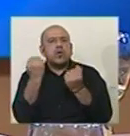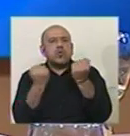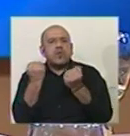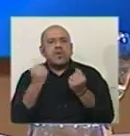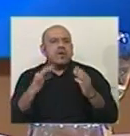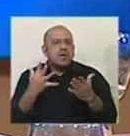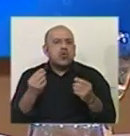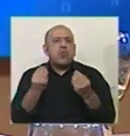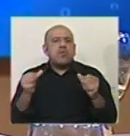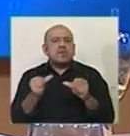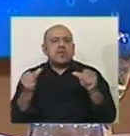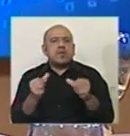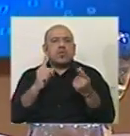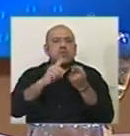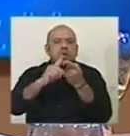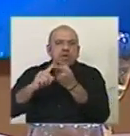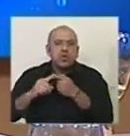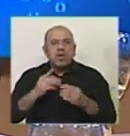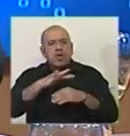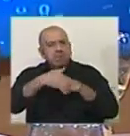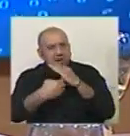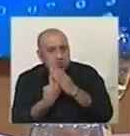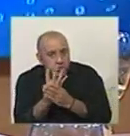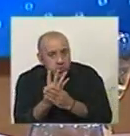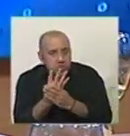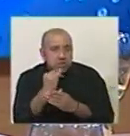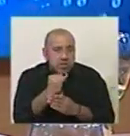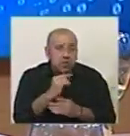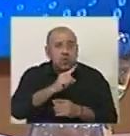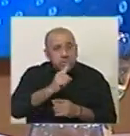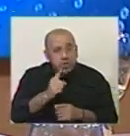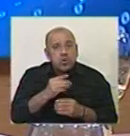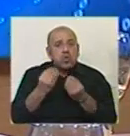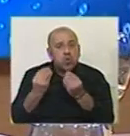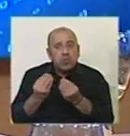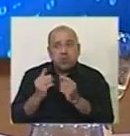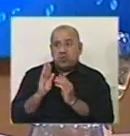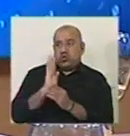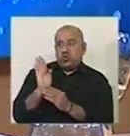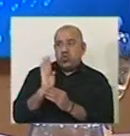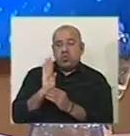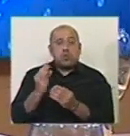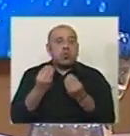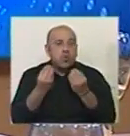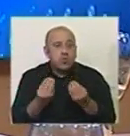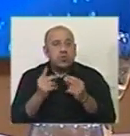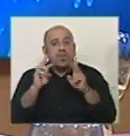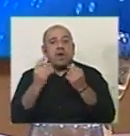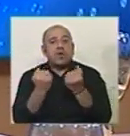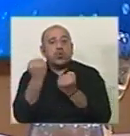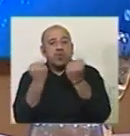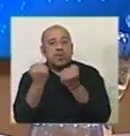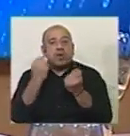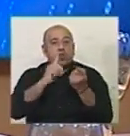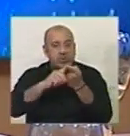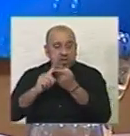Bilateral, vía el Mercosur, hay que recomponer esa discusión, que se va a dar además en un año electoral, hay que tomarlo con calma.